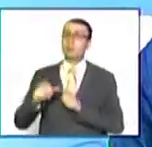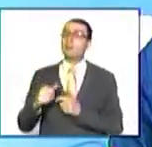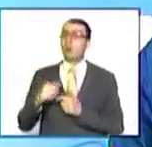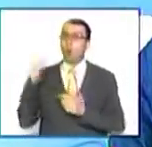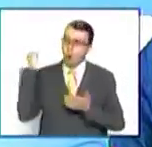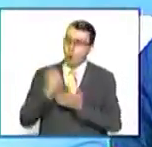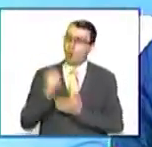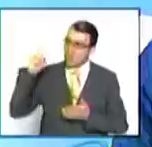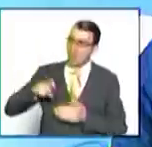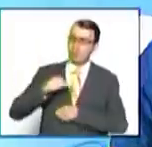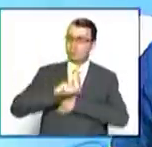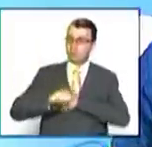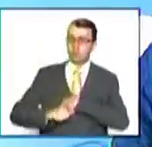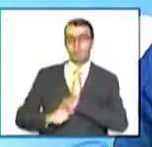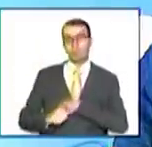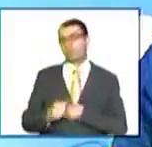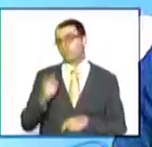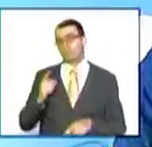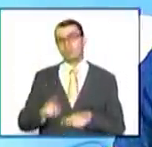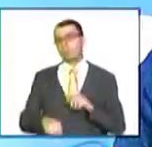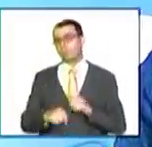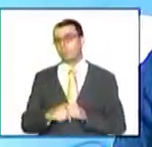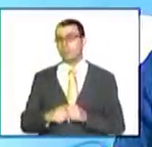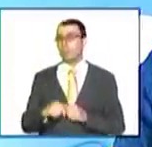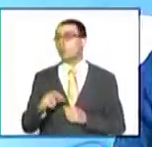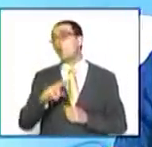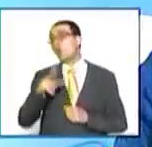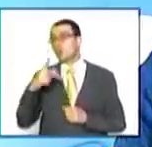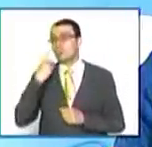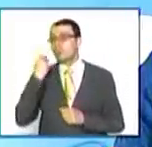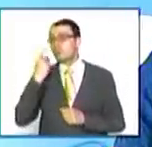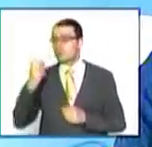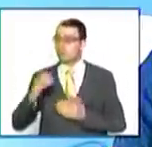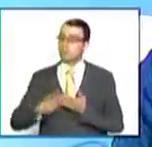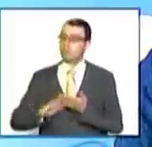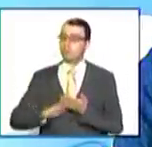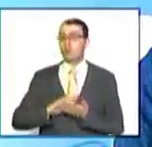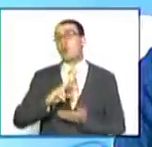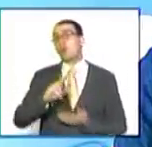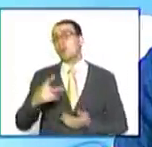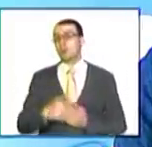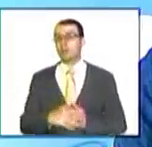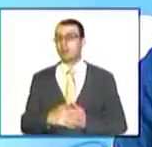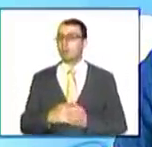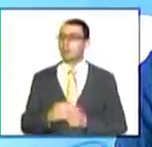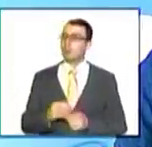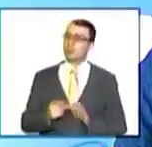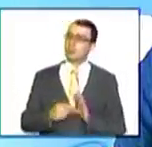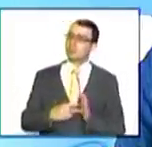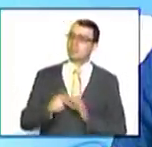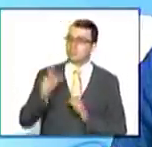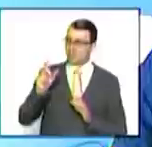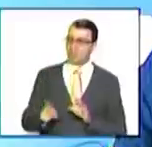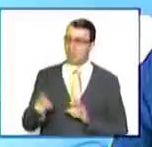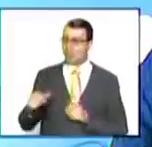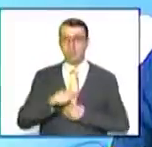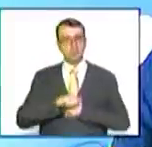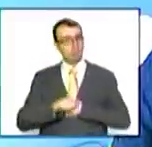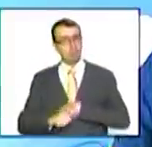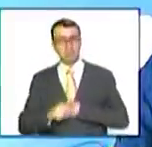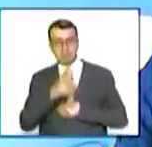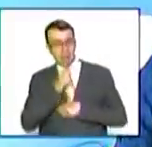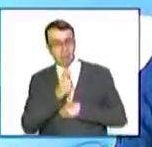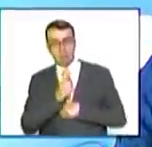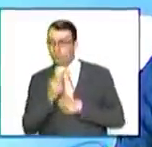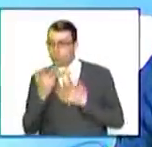paciente a que se haga X procedimiento. Pero no significa tampoco que el hecho que no se la quiera hacer se tenga que ir a morir del